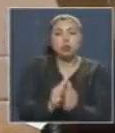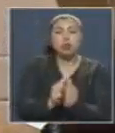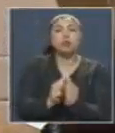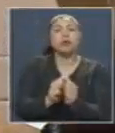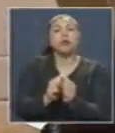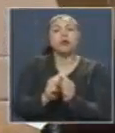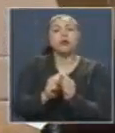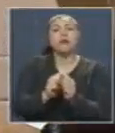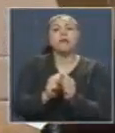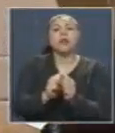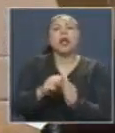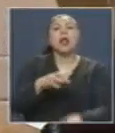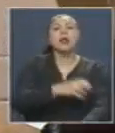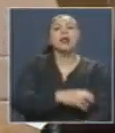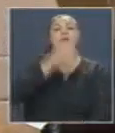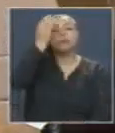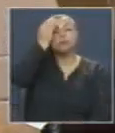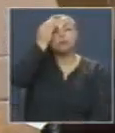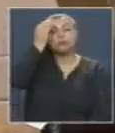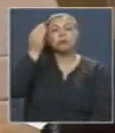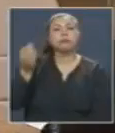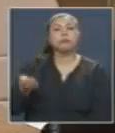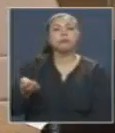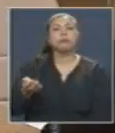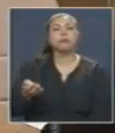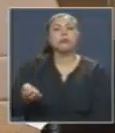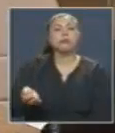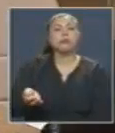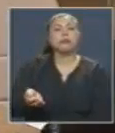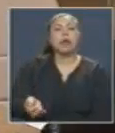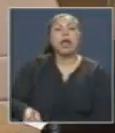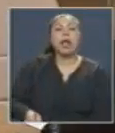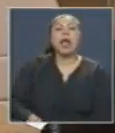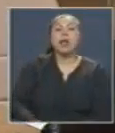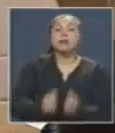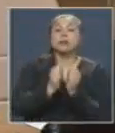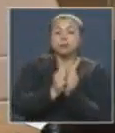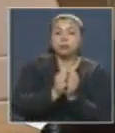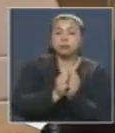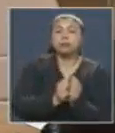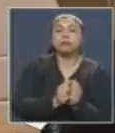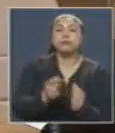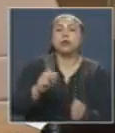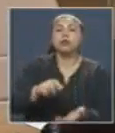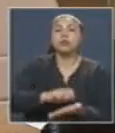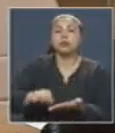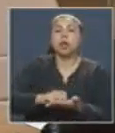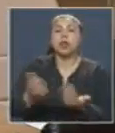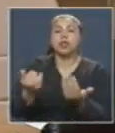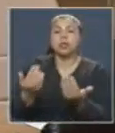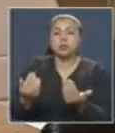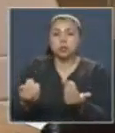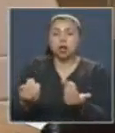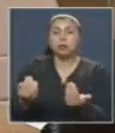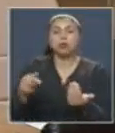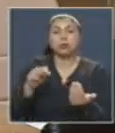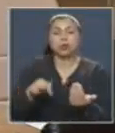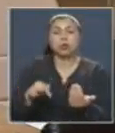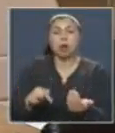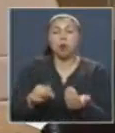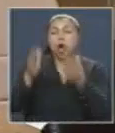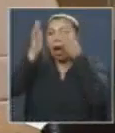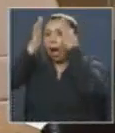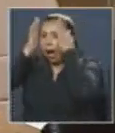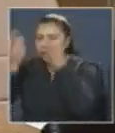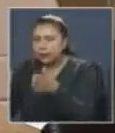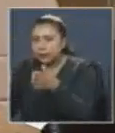región de Coquimbo. Querida subsecretaria, por su intermedio, presidente, necesitamos y vamos a estar muy